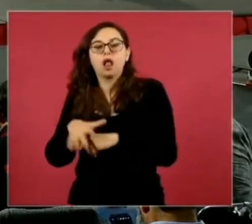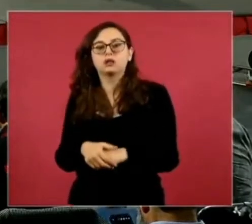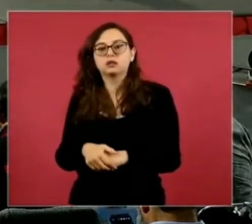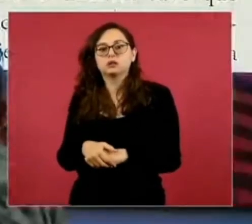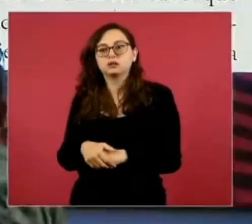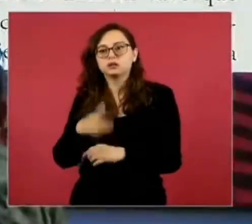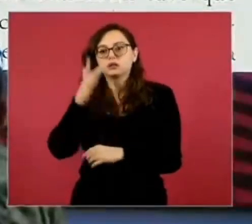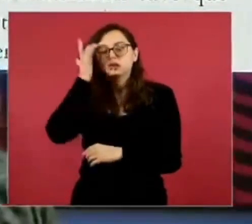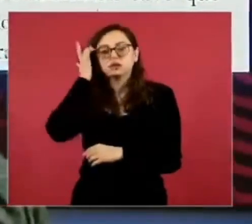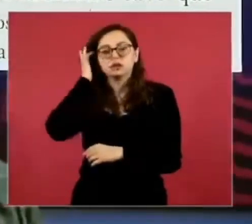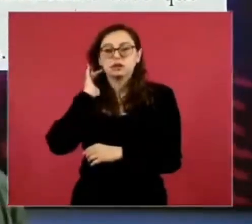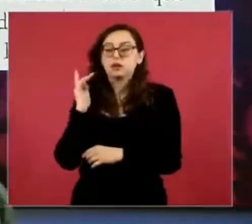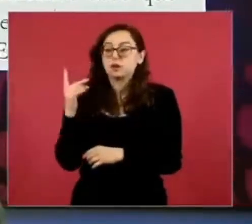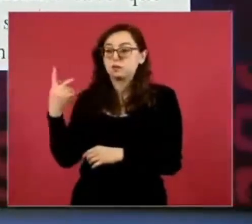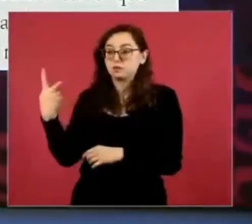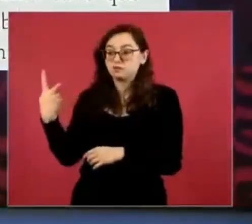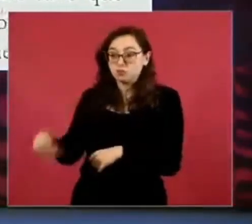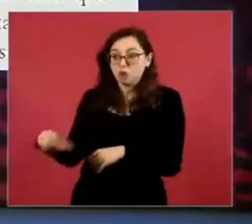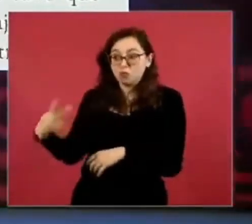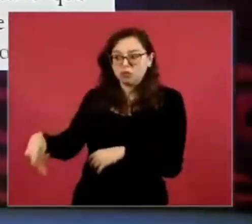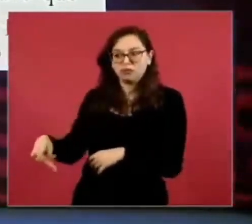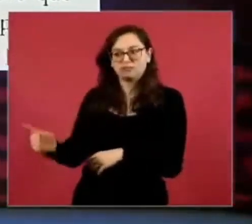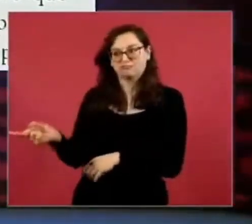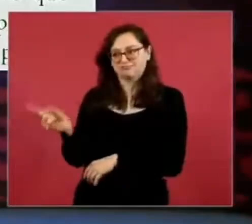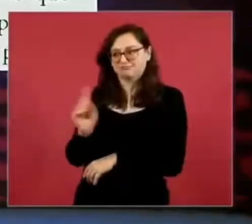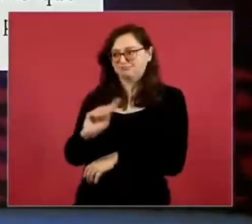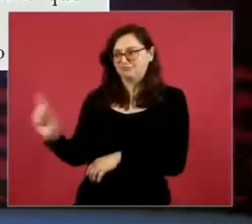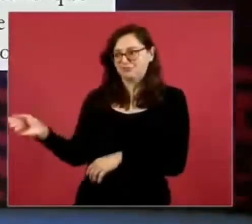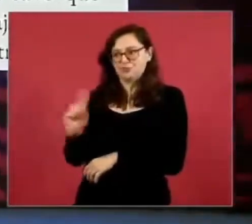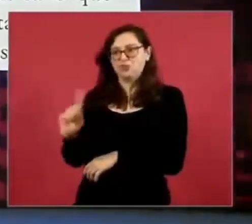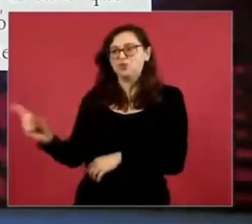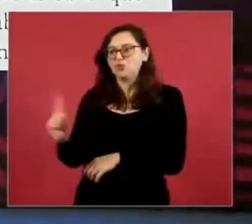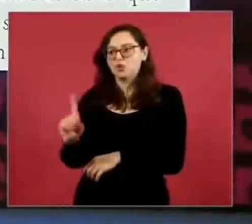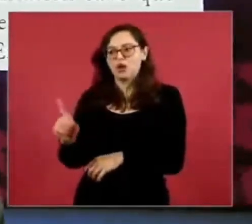para aumentar las fortunas